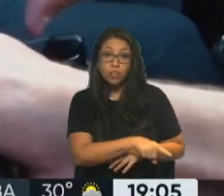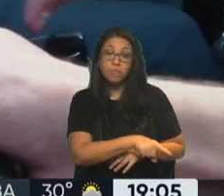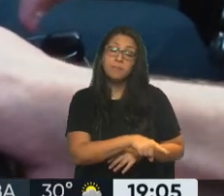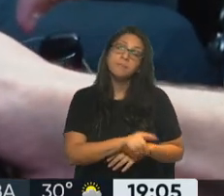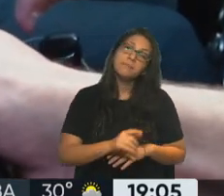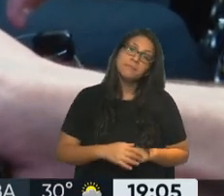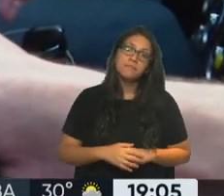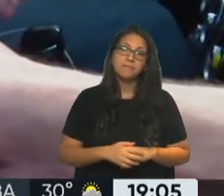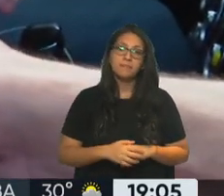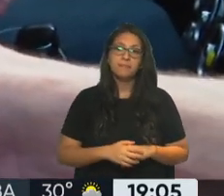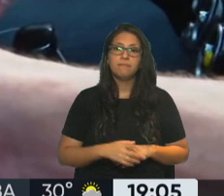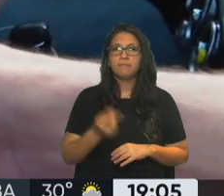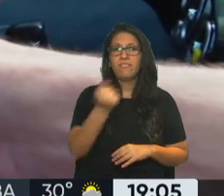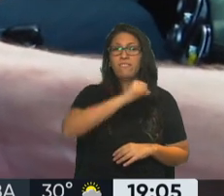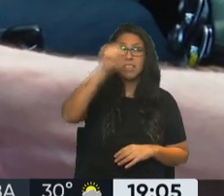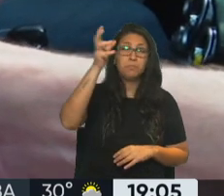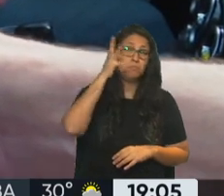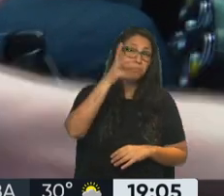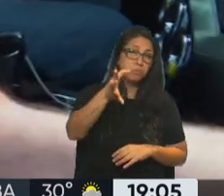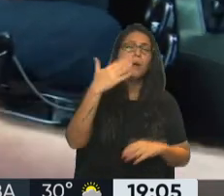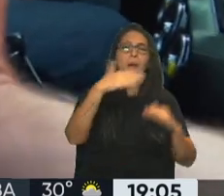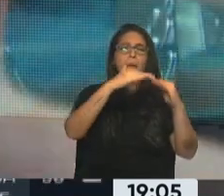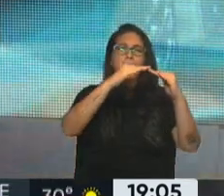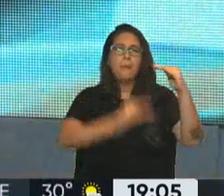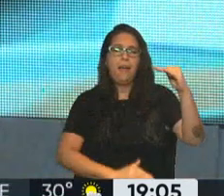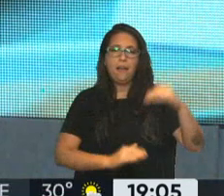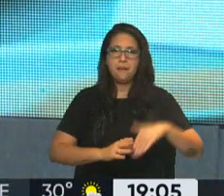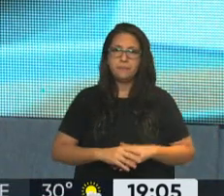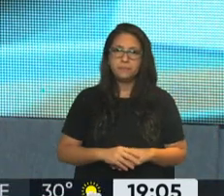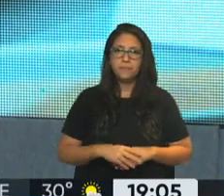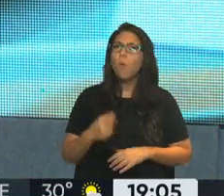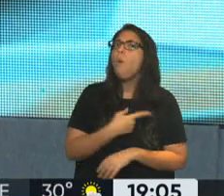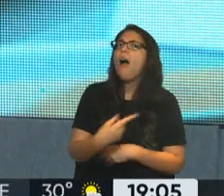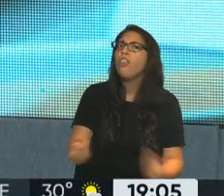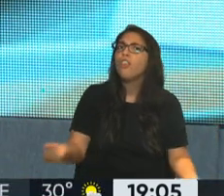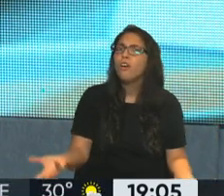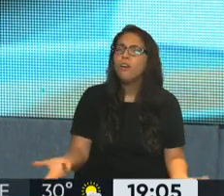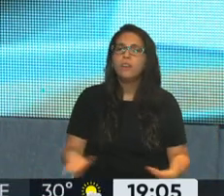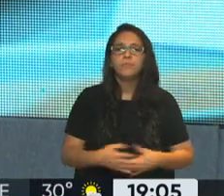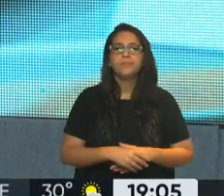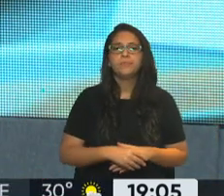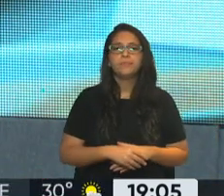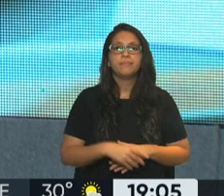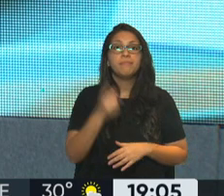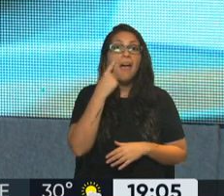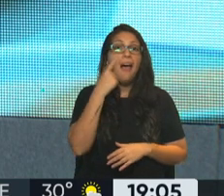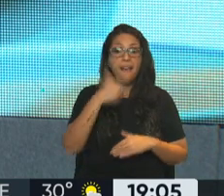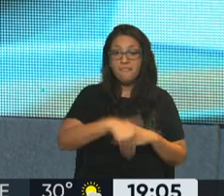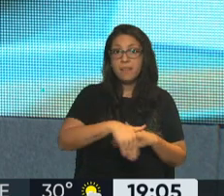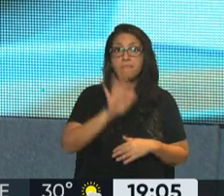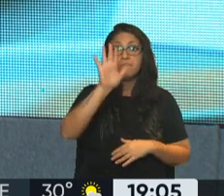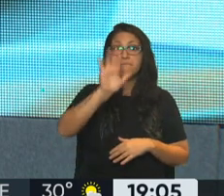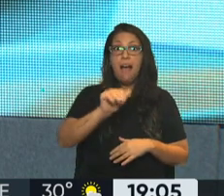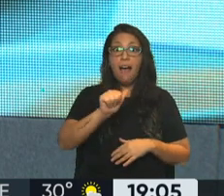30% es una inflación enorme pero lo vamos a bajar Bueno vamos a ver entonces qué sucede a partir de este martes